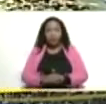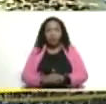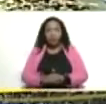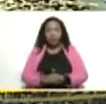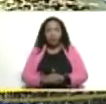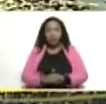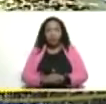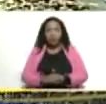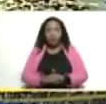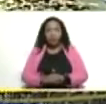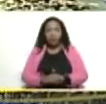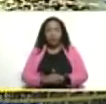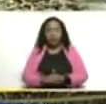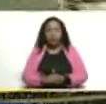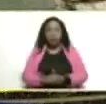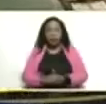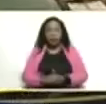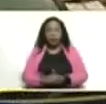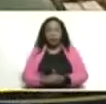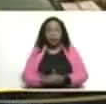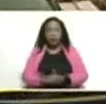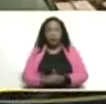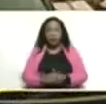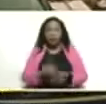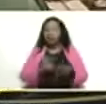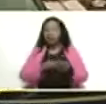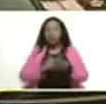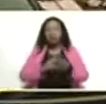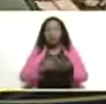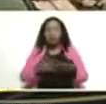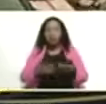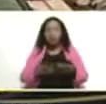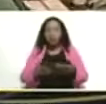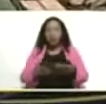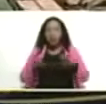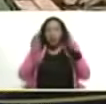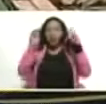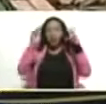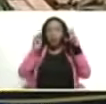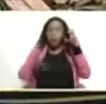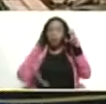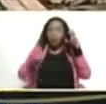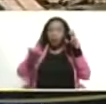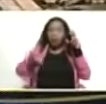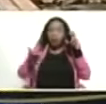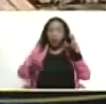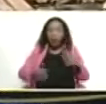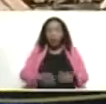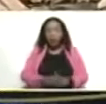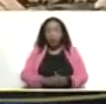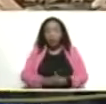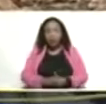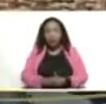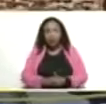que significó un punto muy importante